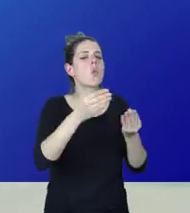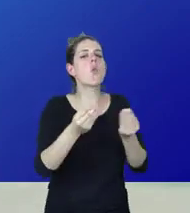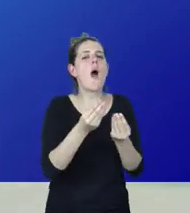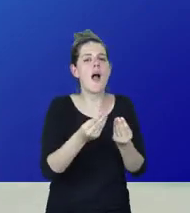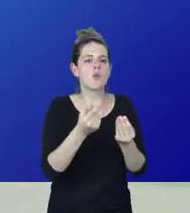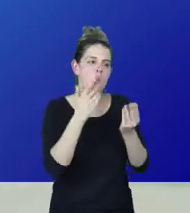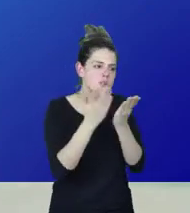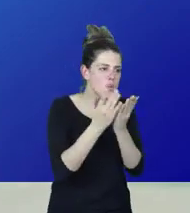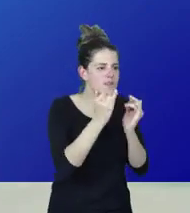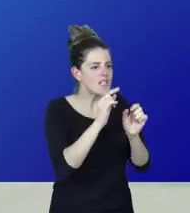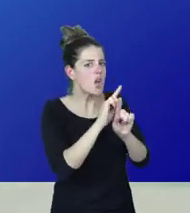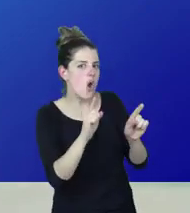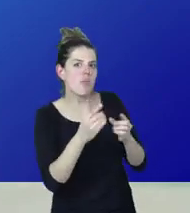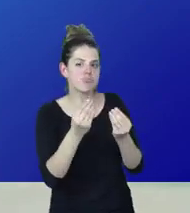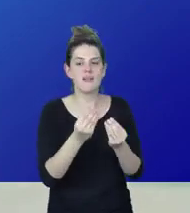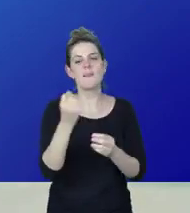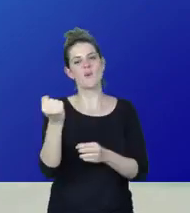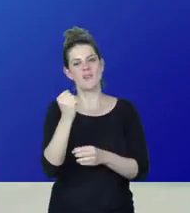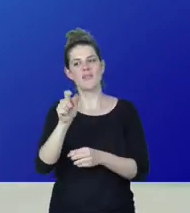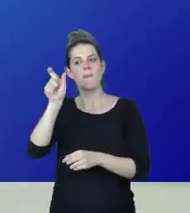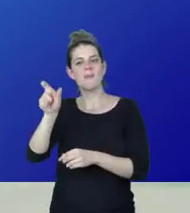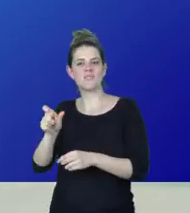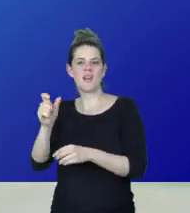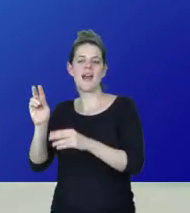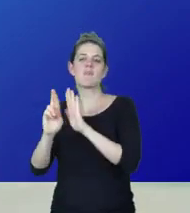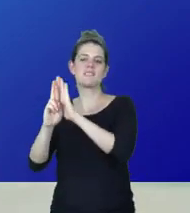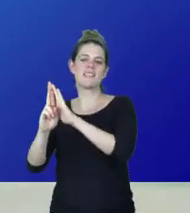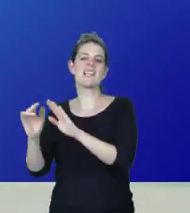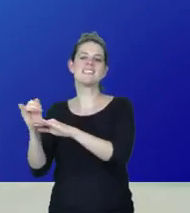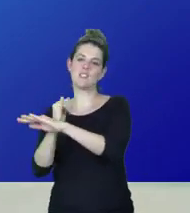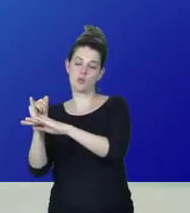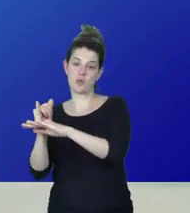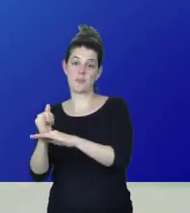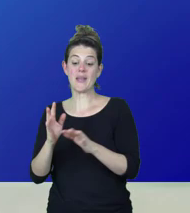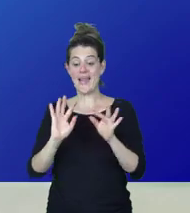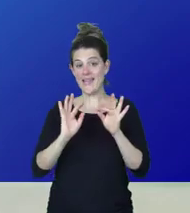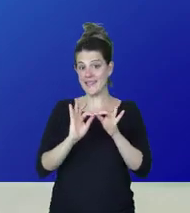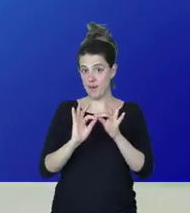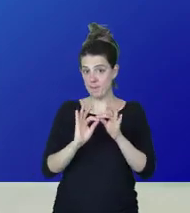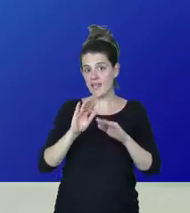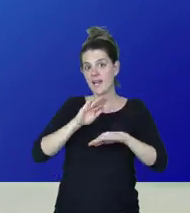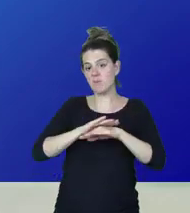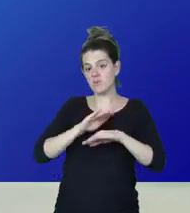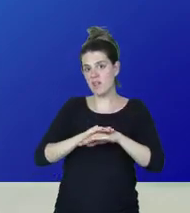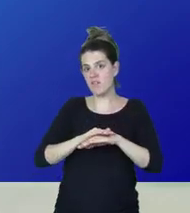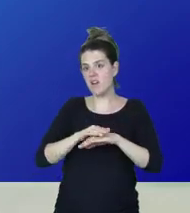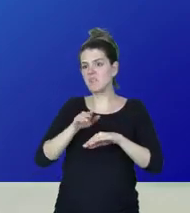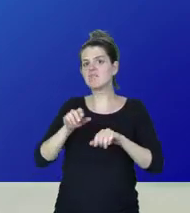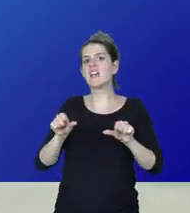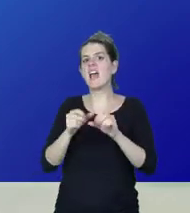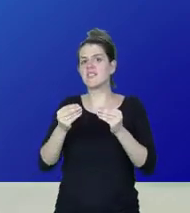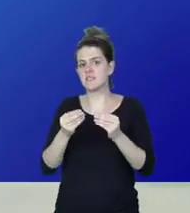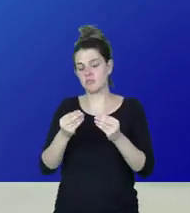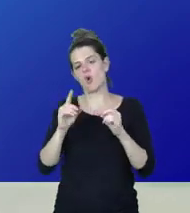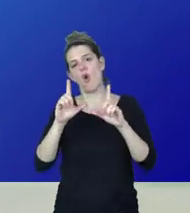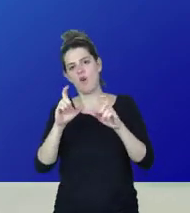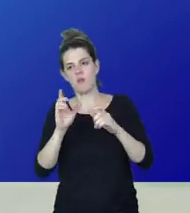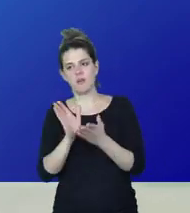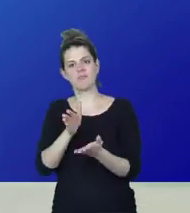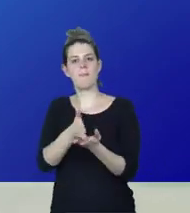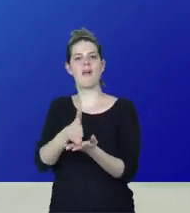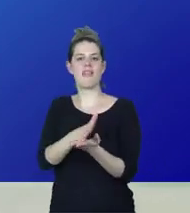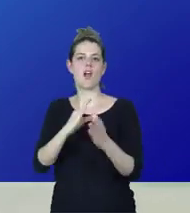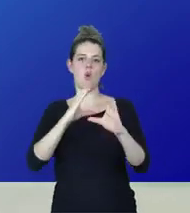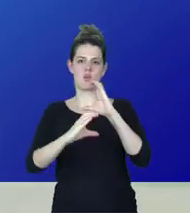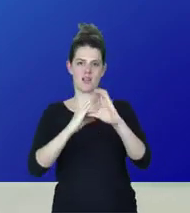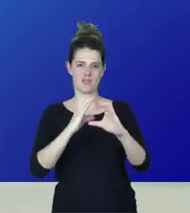comunicación y un vínculo. ¿Y cuál es la función del intérprete ahí? Bueno, por supuesto, la función del intérprete es intermediar entre esa comunicación, hacerla posible,